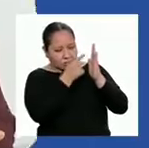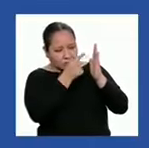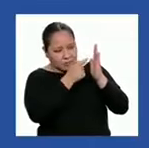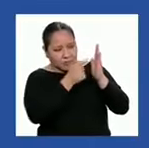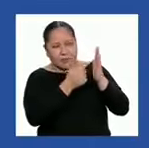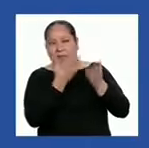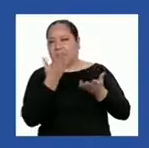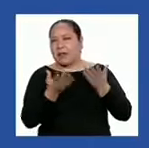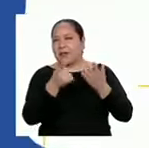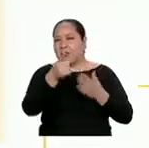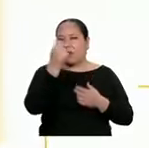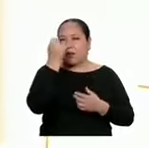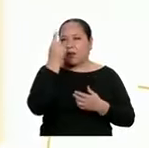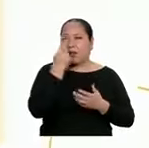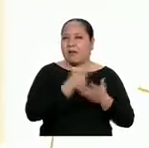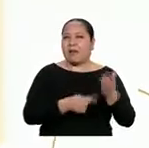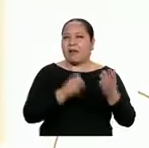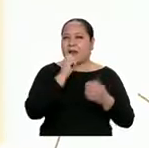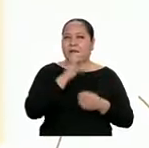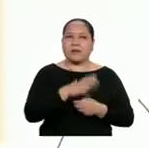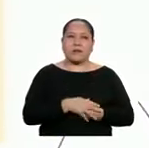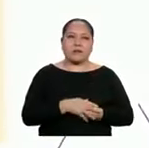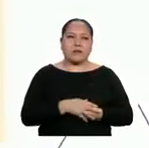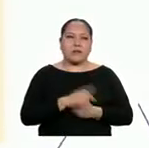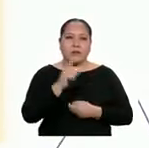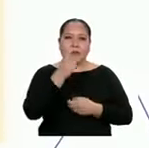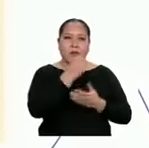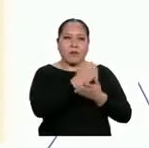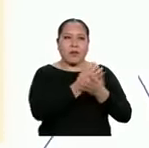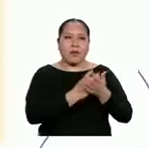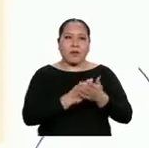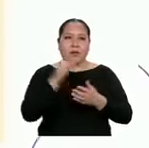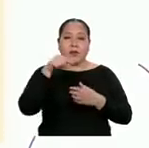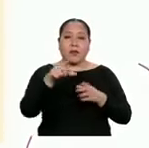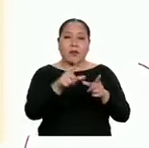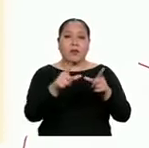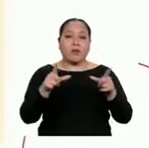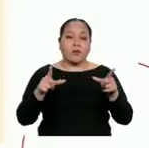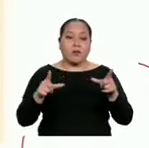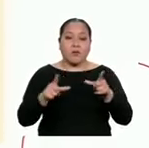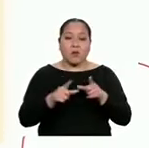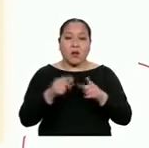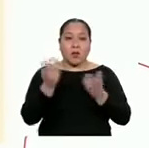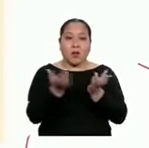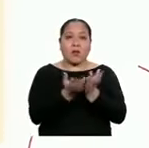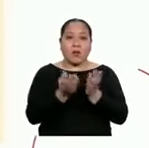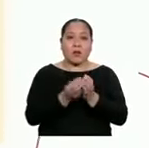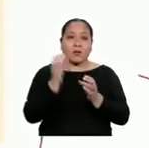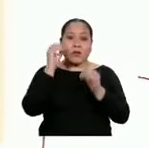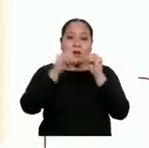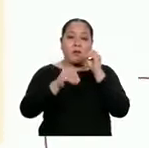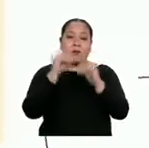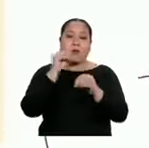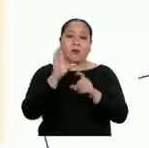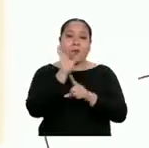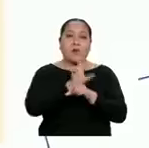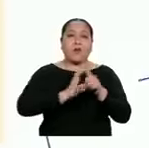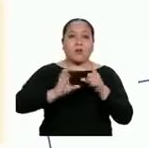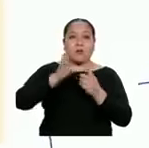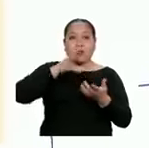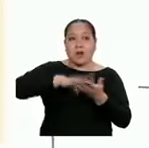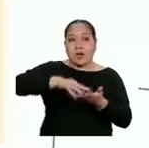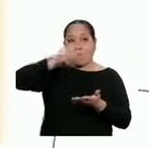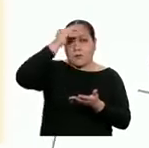podría significar? En la primera oración se lee que la escuela es un lugar donde se va formando la cultura. Se